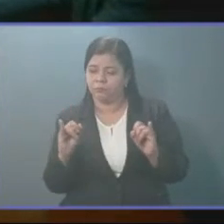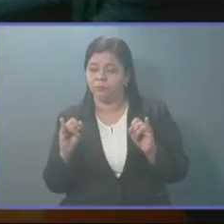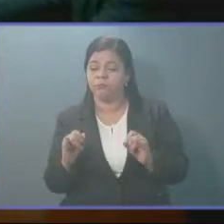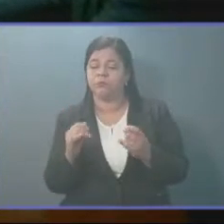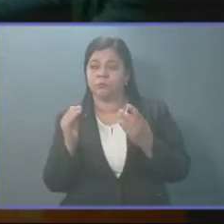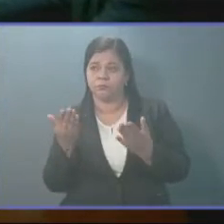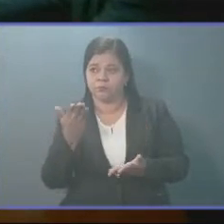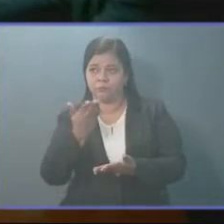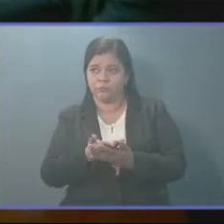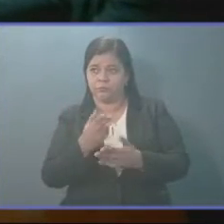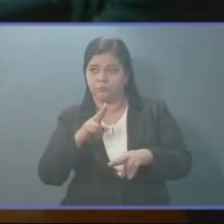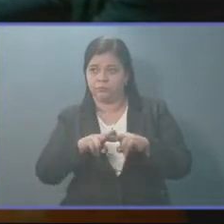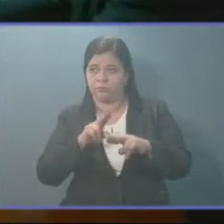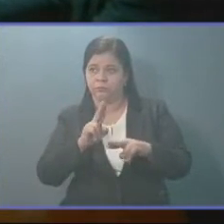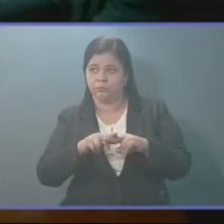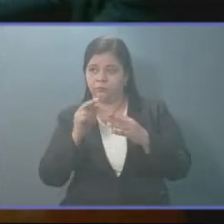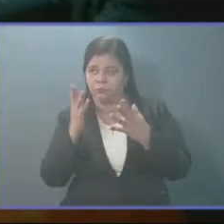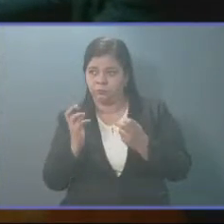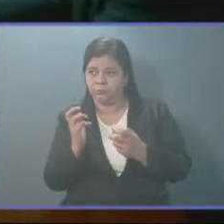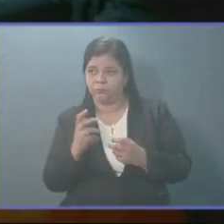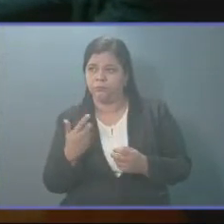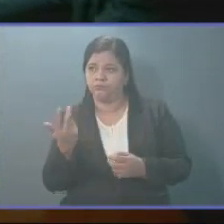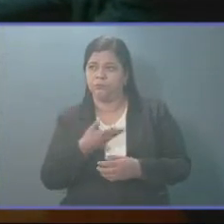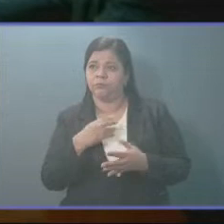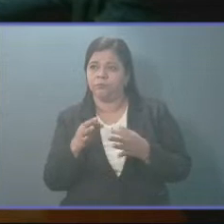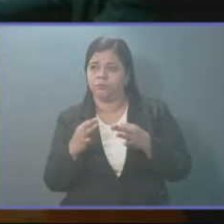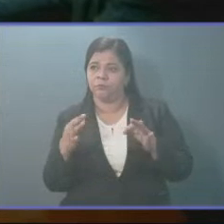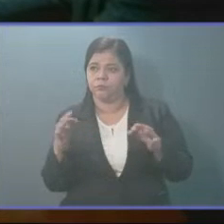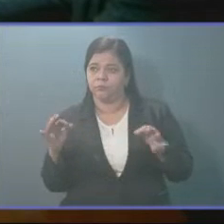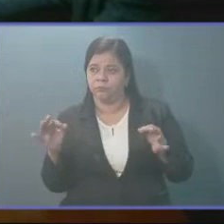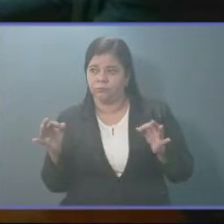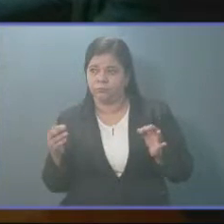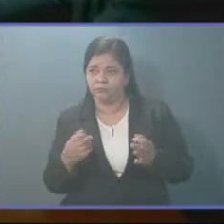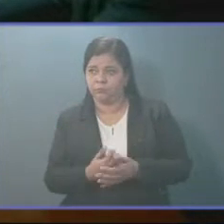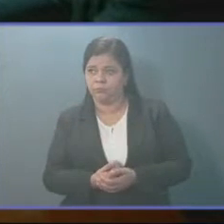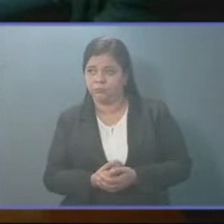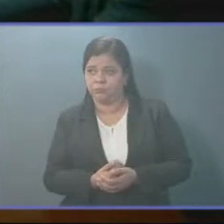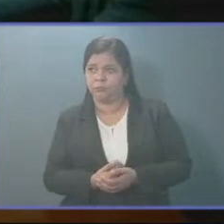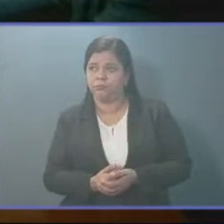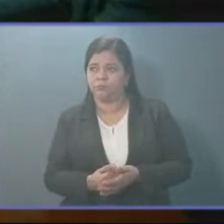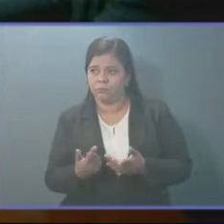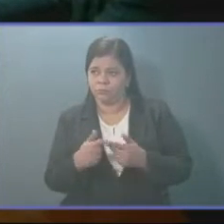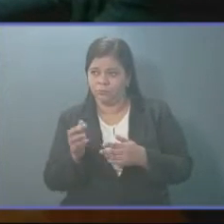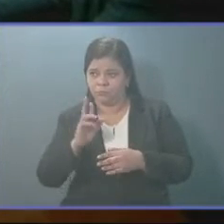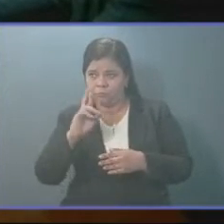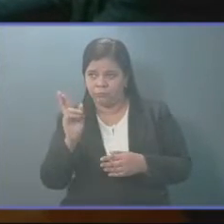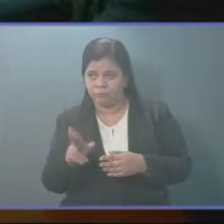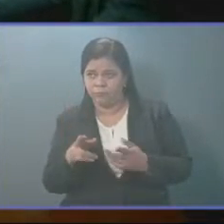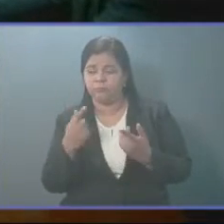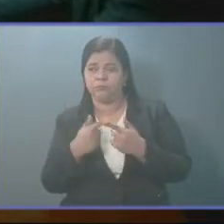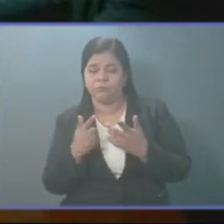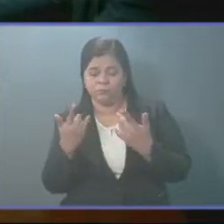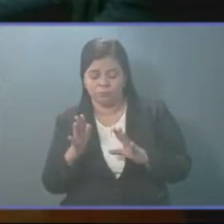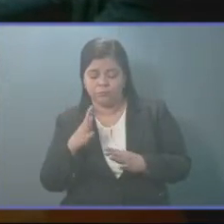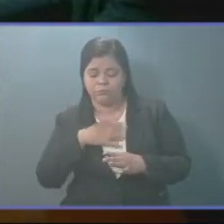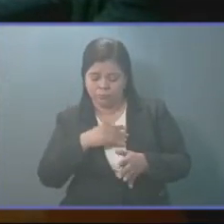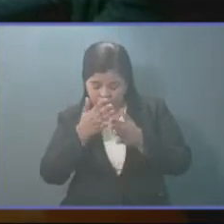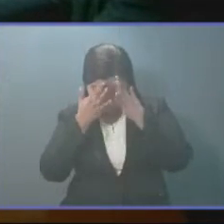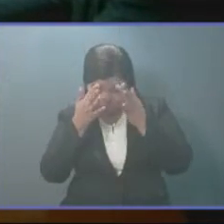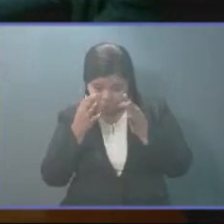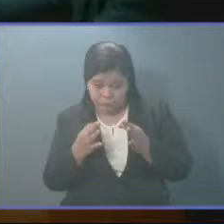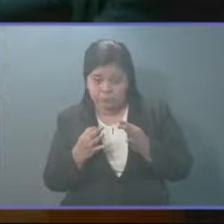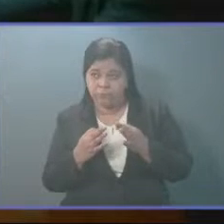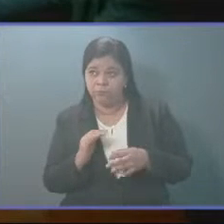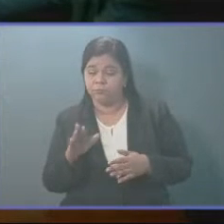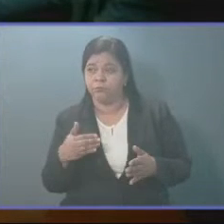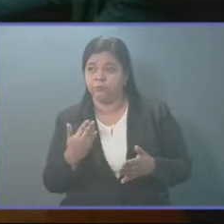propuesta de Arena es que se cambie la redacción en el principio de la primacía de la realidad y que diga: las sentencias laborales recaerán sobre